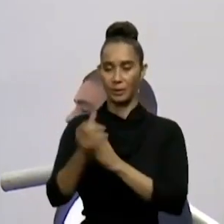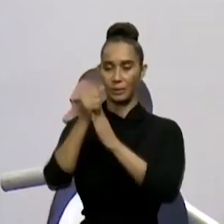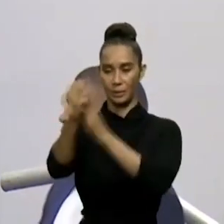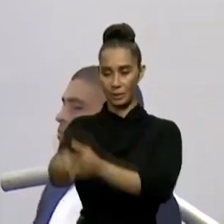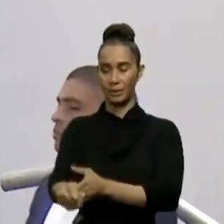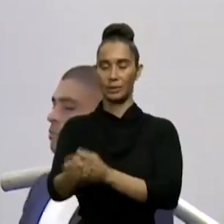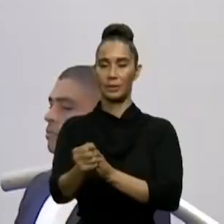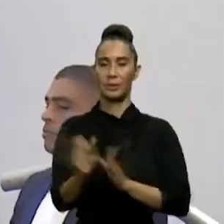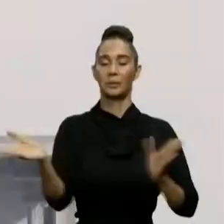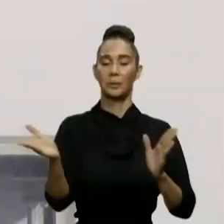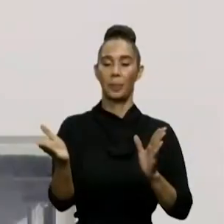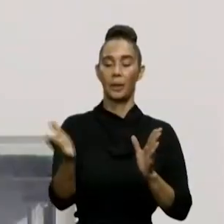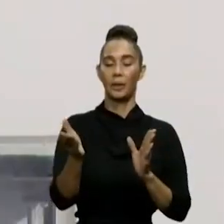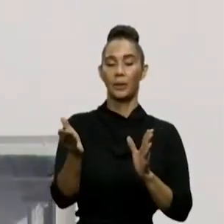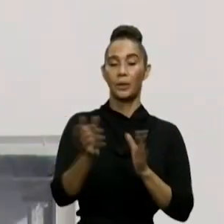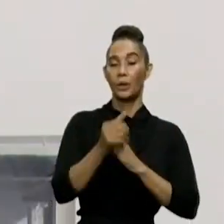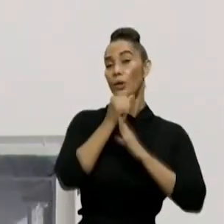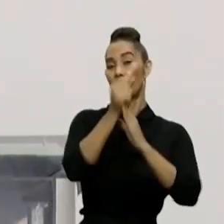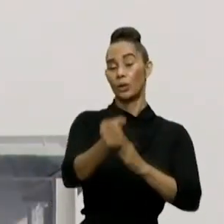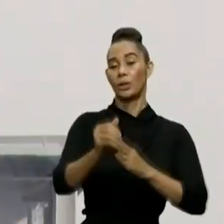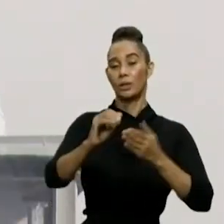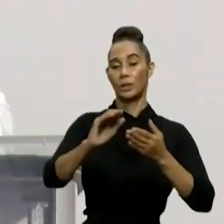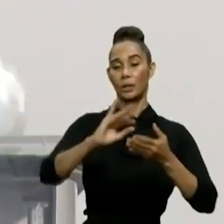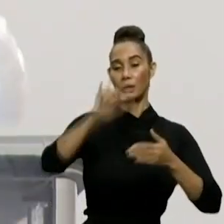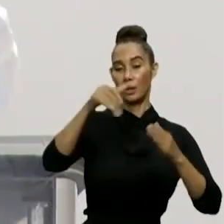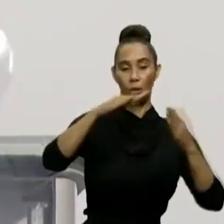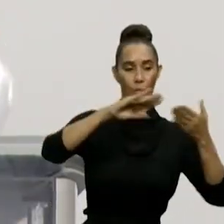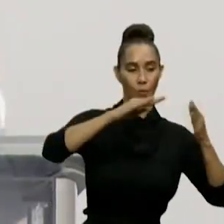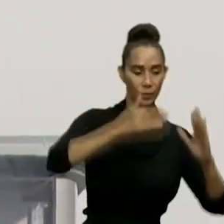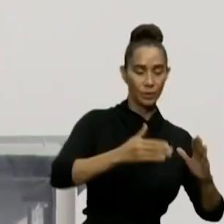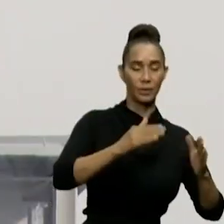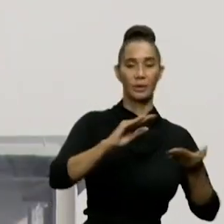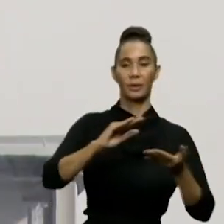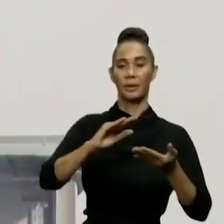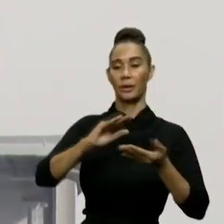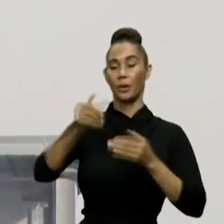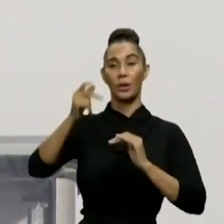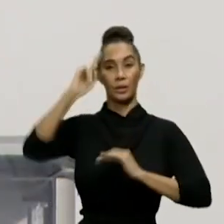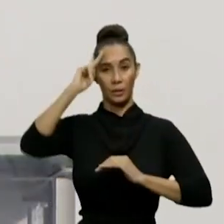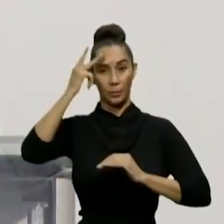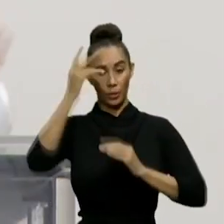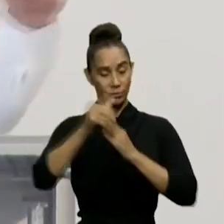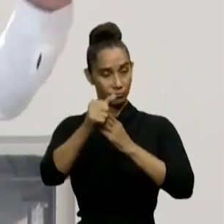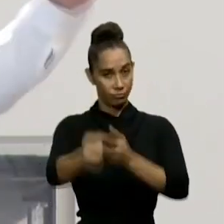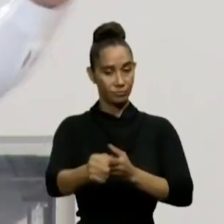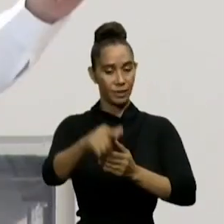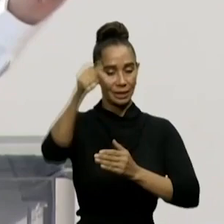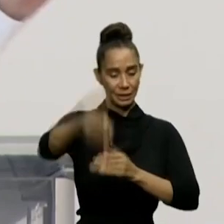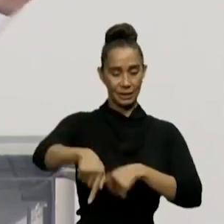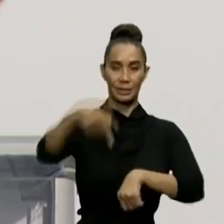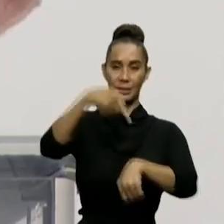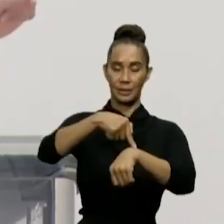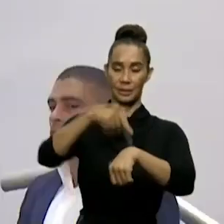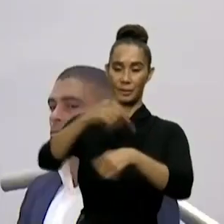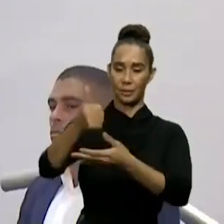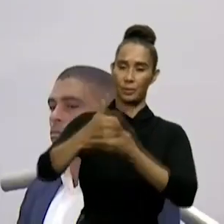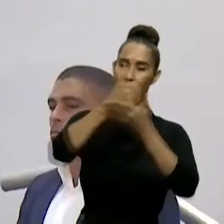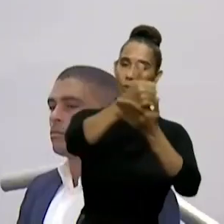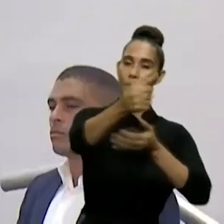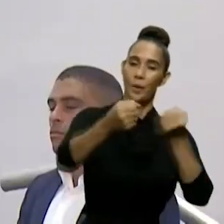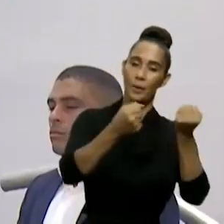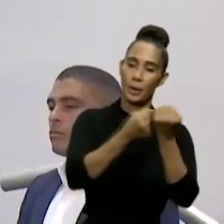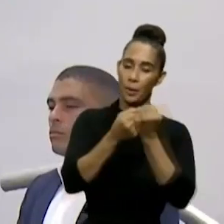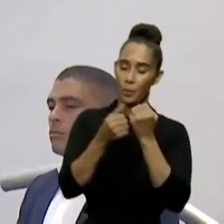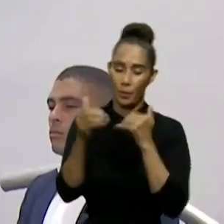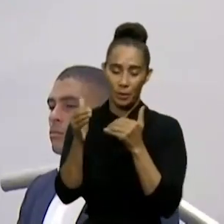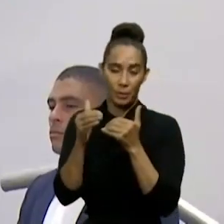juntas de vecinos, los líderes comunitarios, los líderes políticos, este es el momento para ayudar, para estar